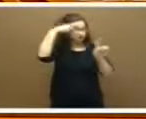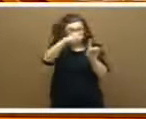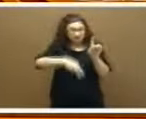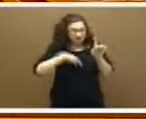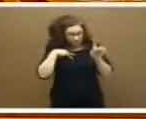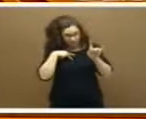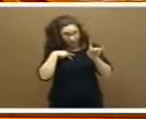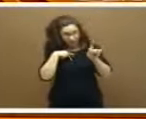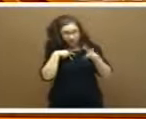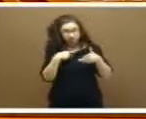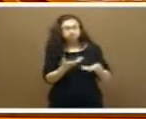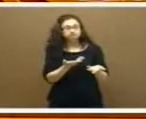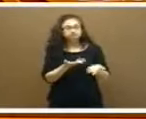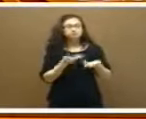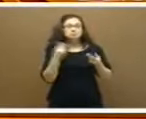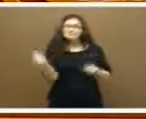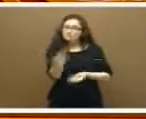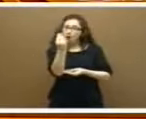ciudadana